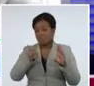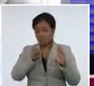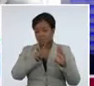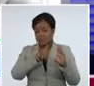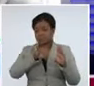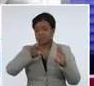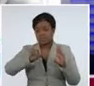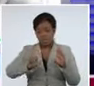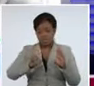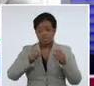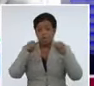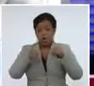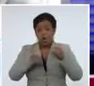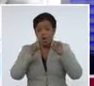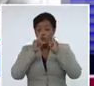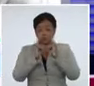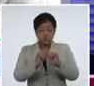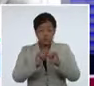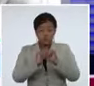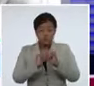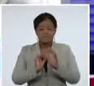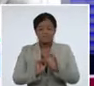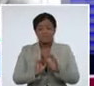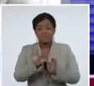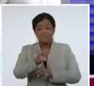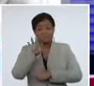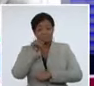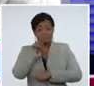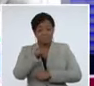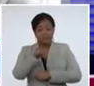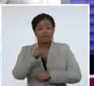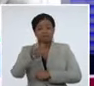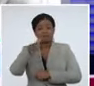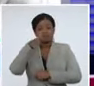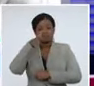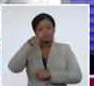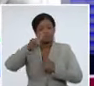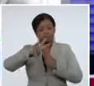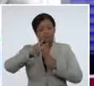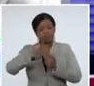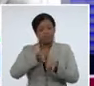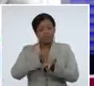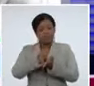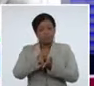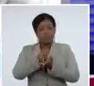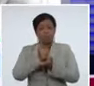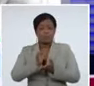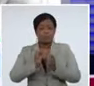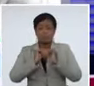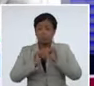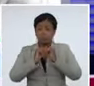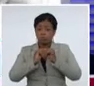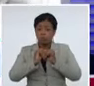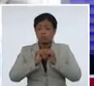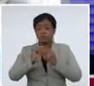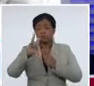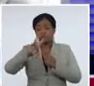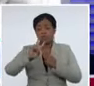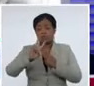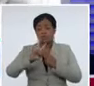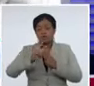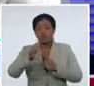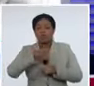2021-2026. Hoy es noticia y la invitación es a seguir informándose y tener más detalles